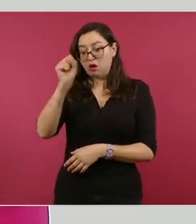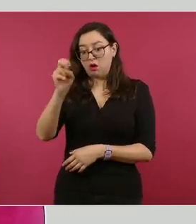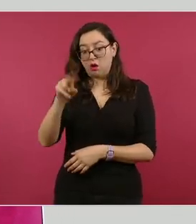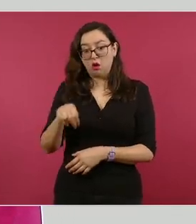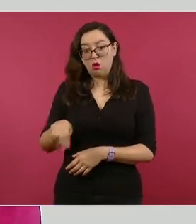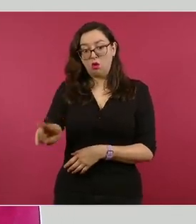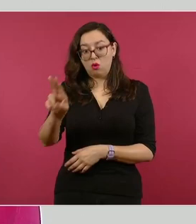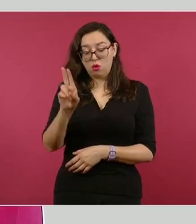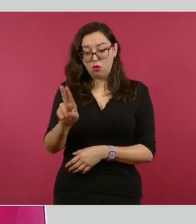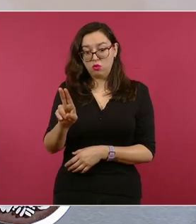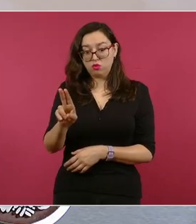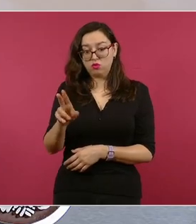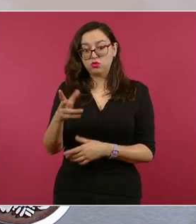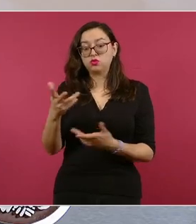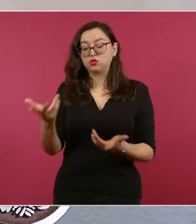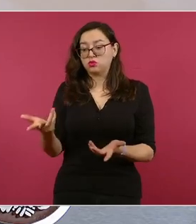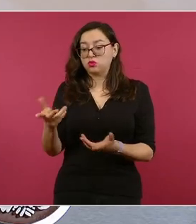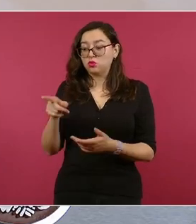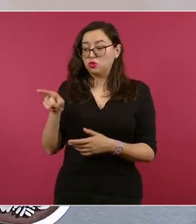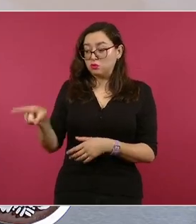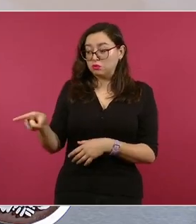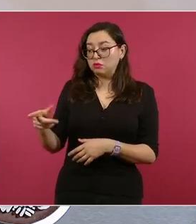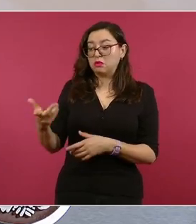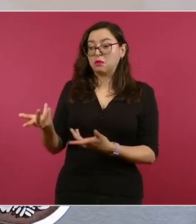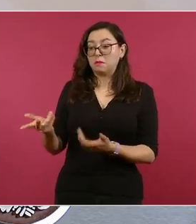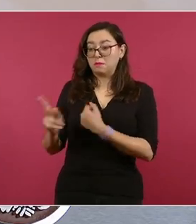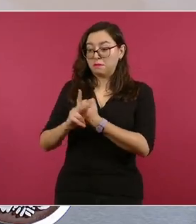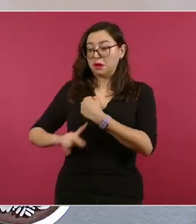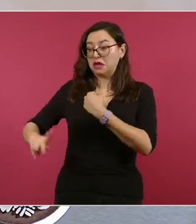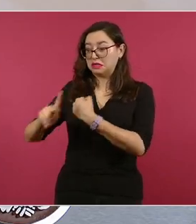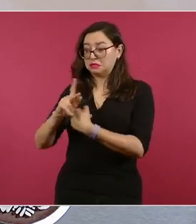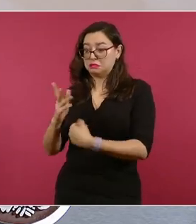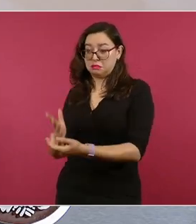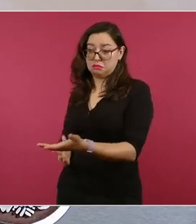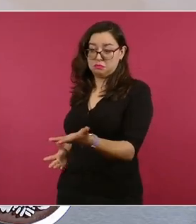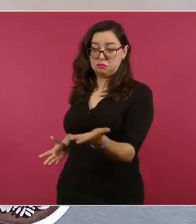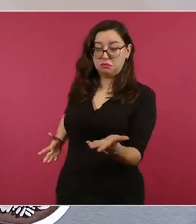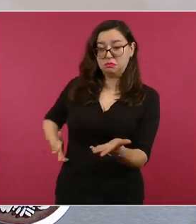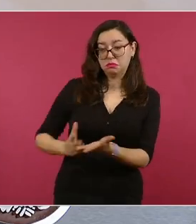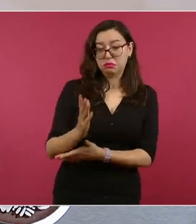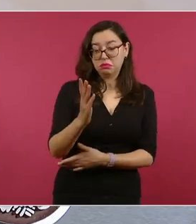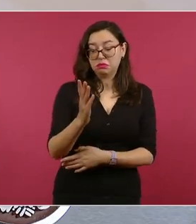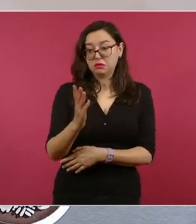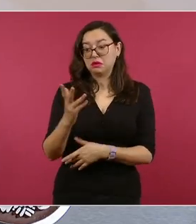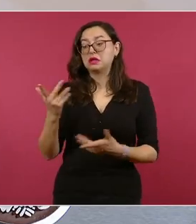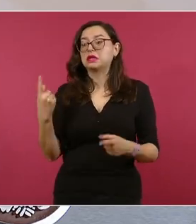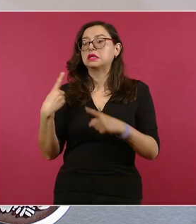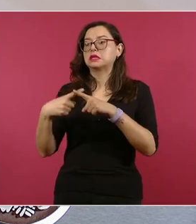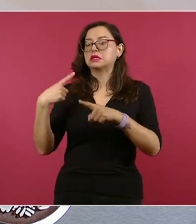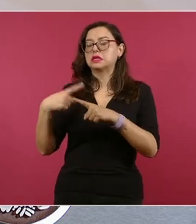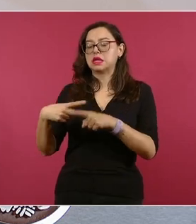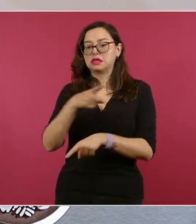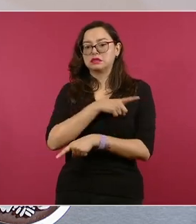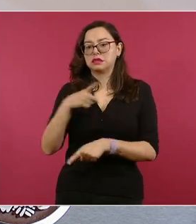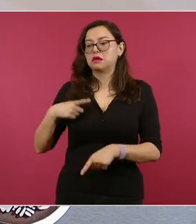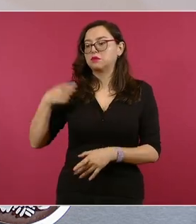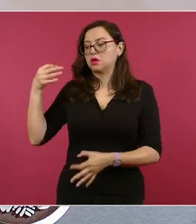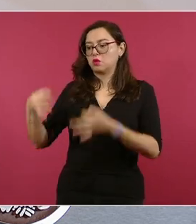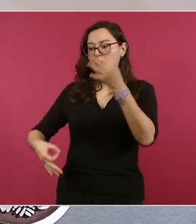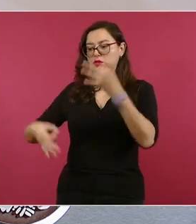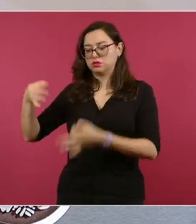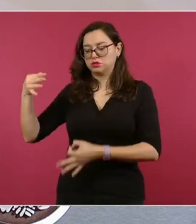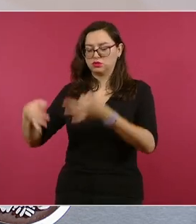Unidas similar a la cometida por Ecuador, la Corte Internacional de Justicia es el órgano adecuado judicial